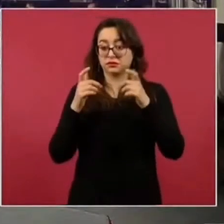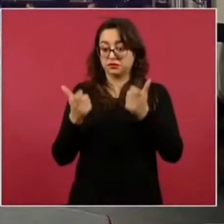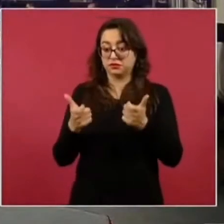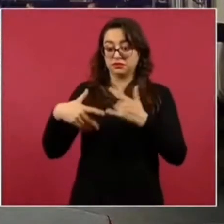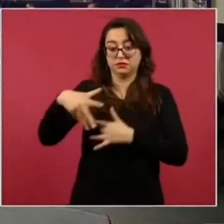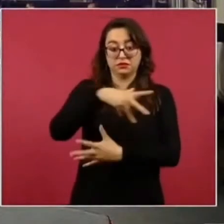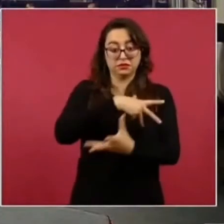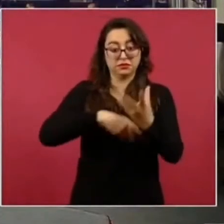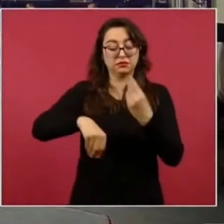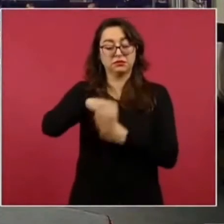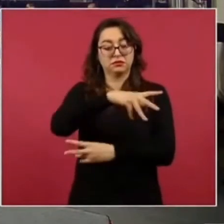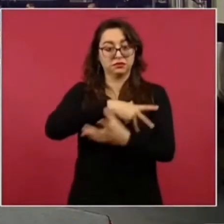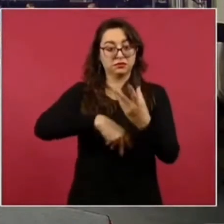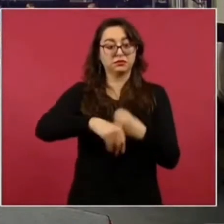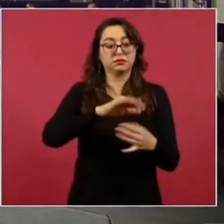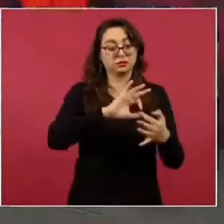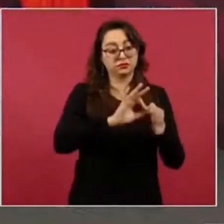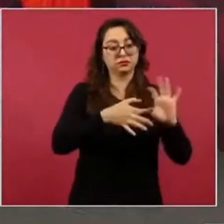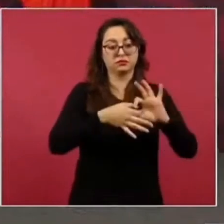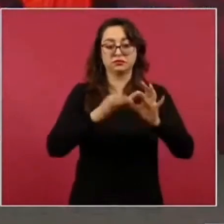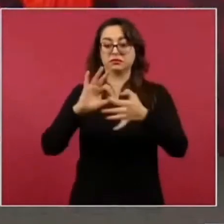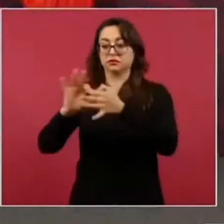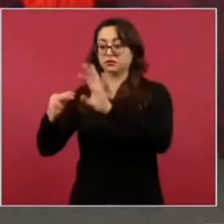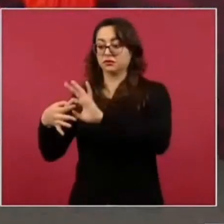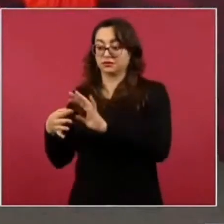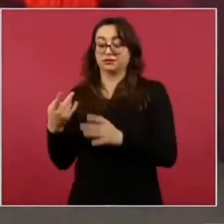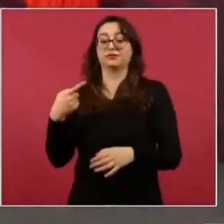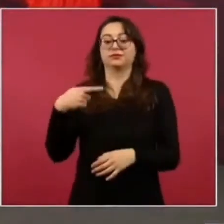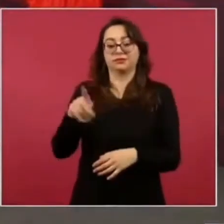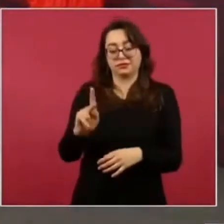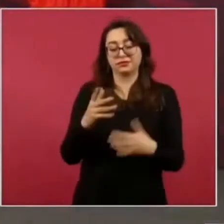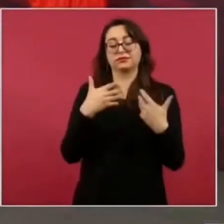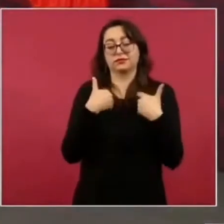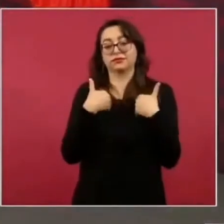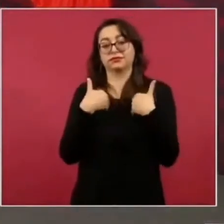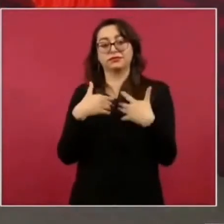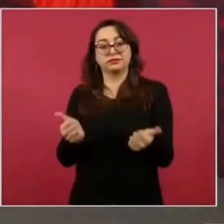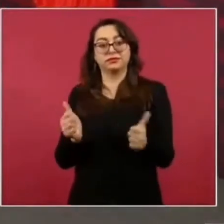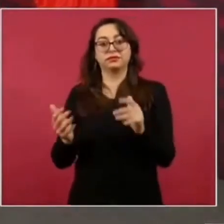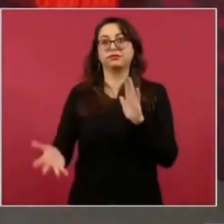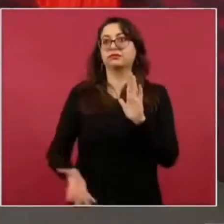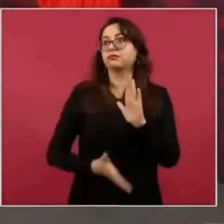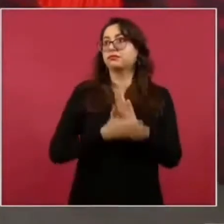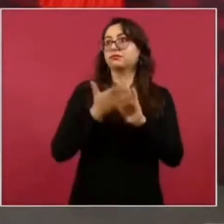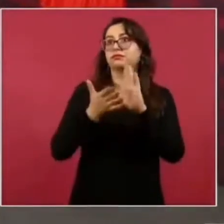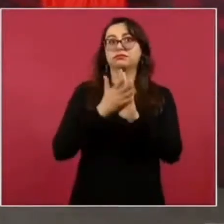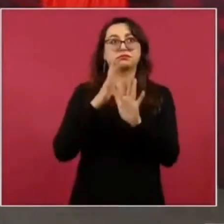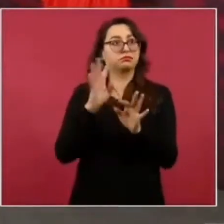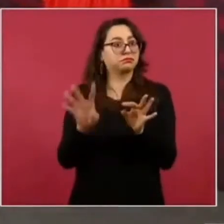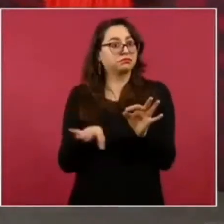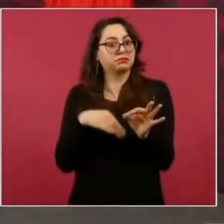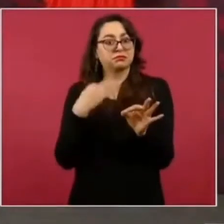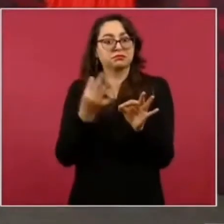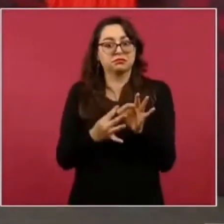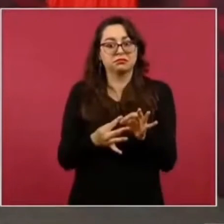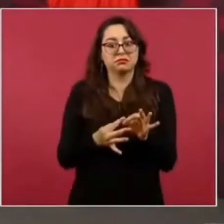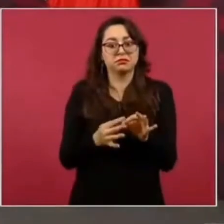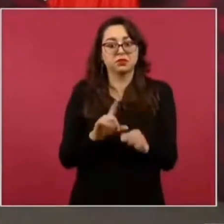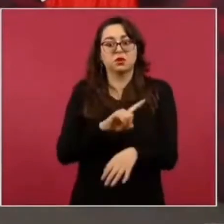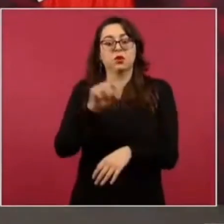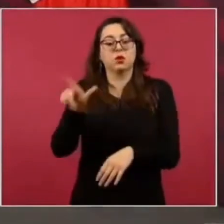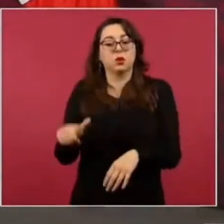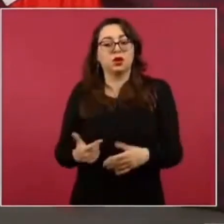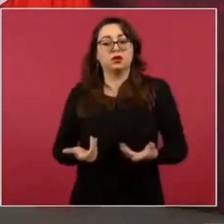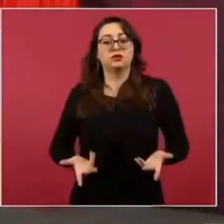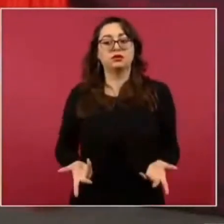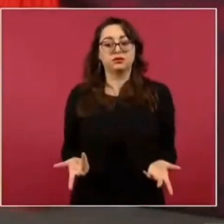multiplicador. Nada más que cuando se terminan las obras, ya hay que